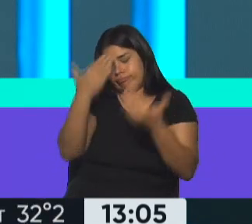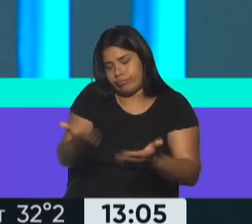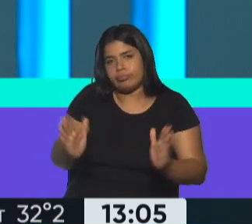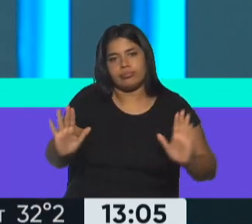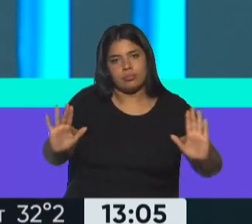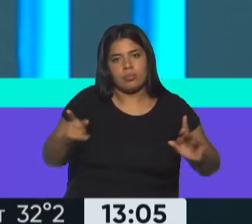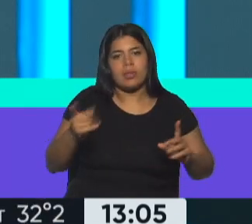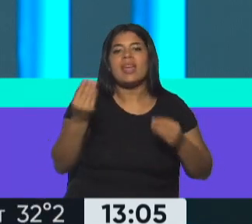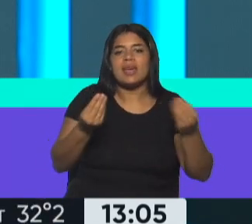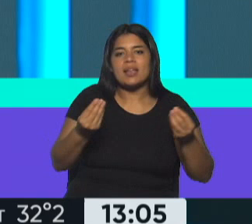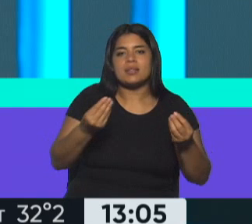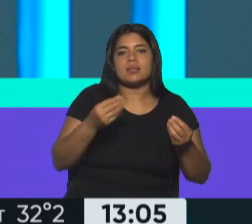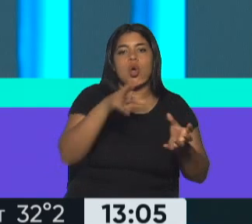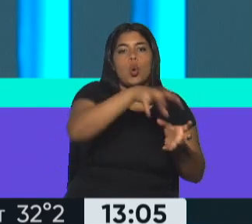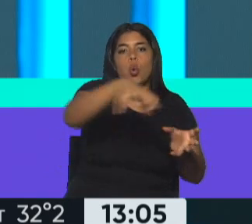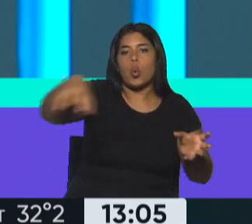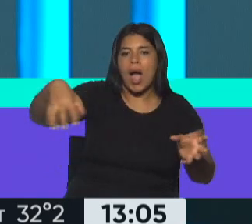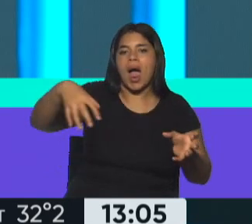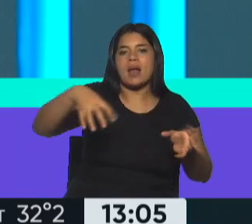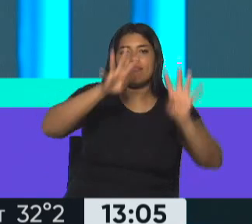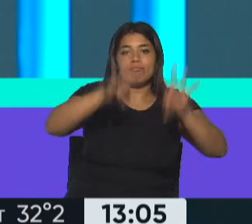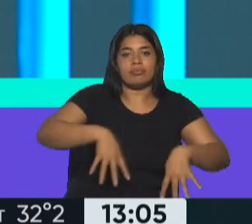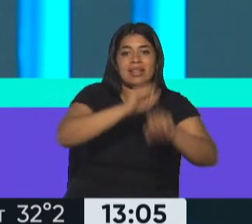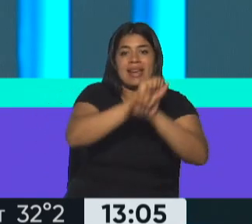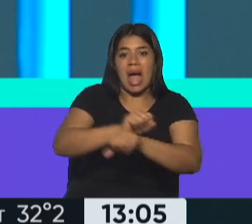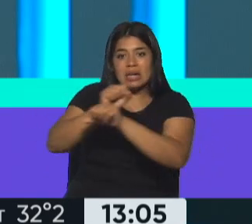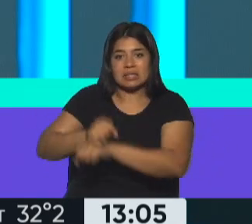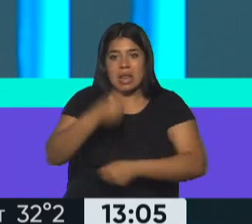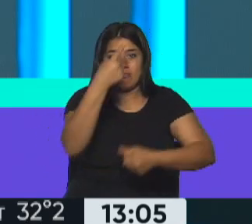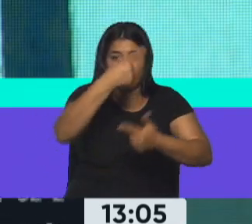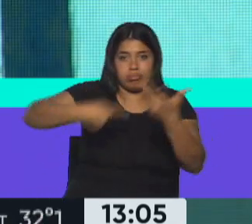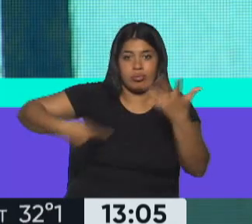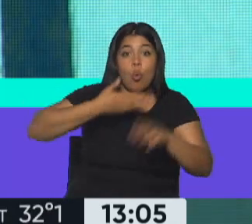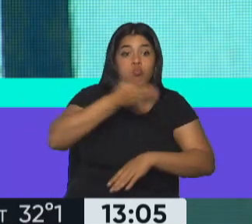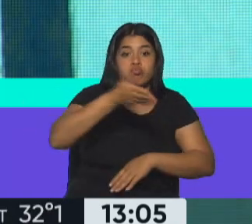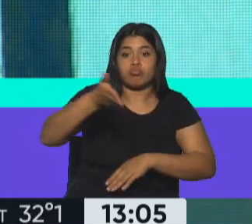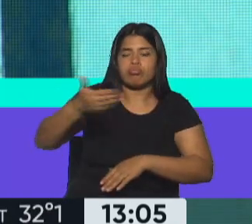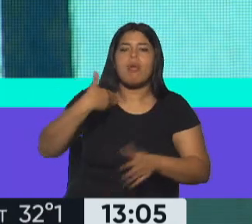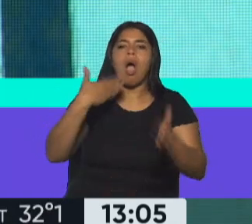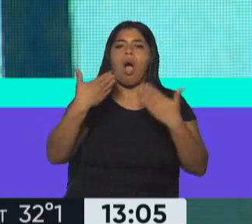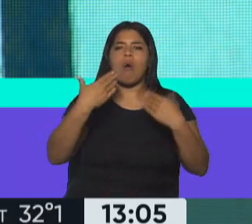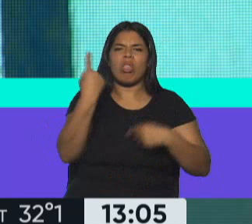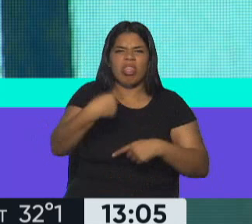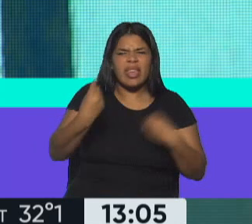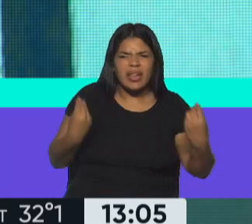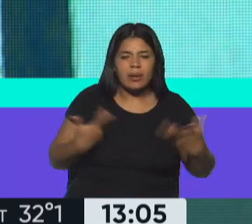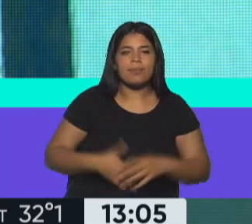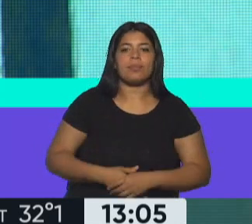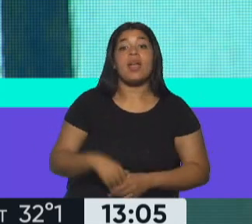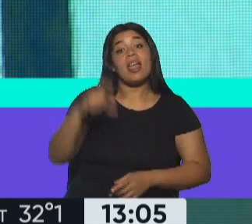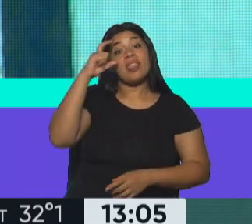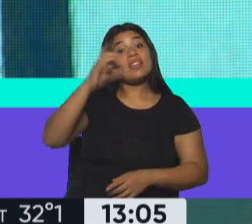visitar distintas unidades del servicio penitenciario para hablar con quiénes y de que desde hace diez